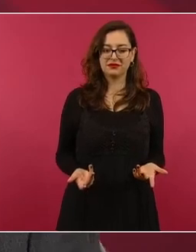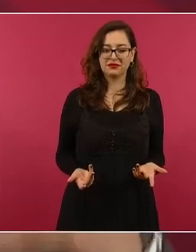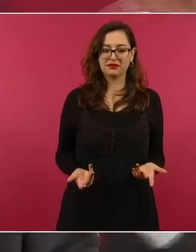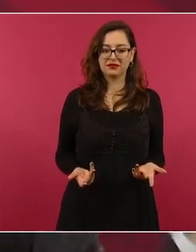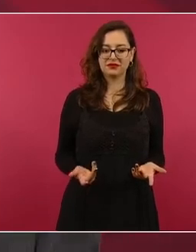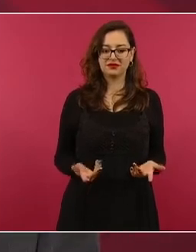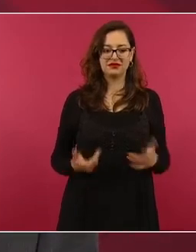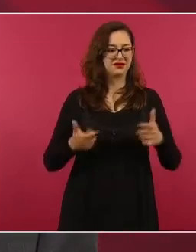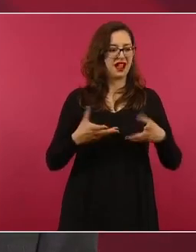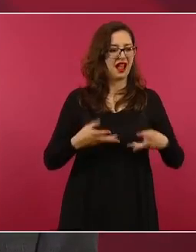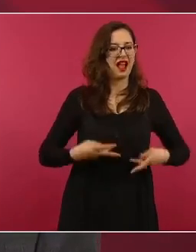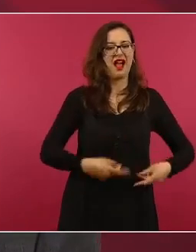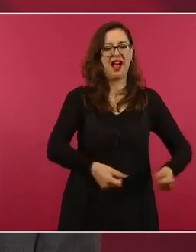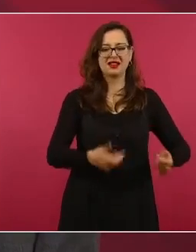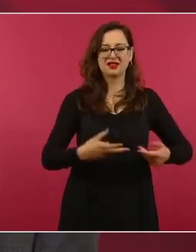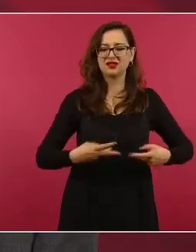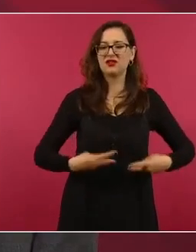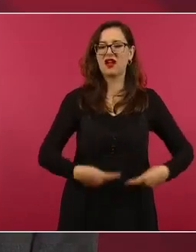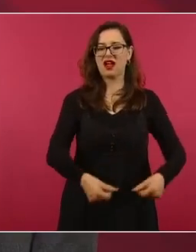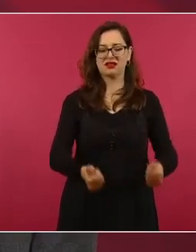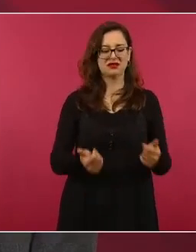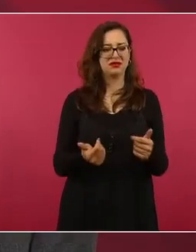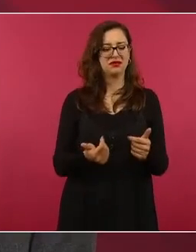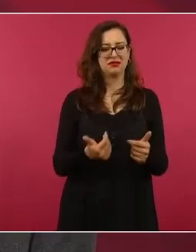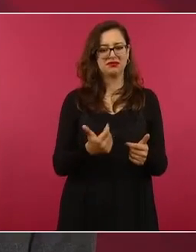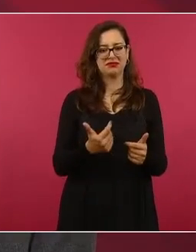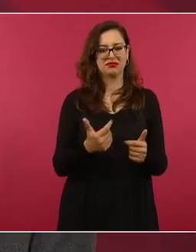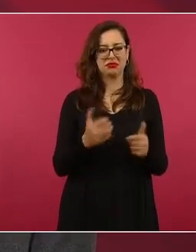los gastos superfluos,